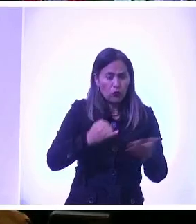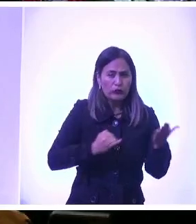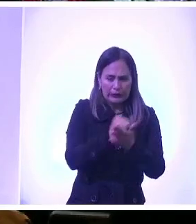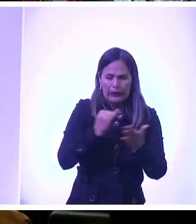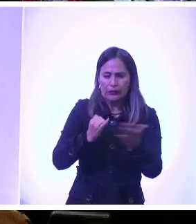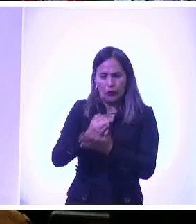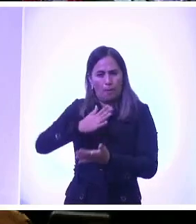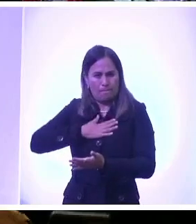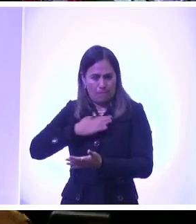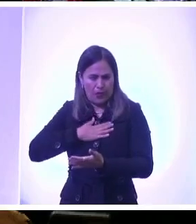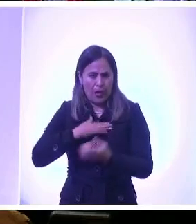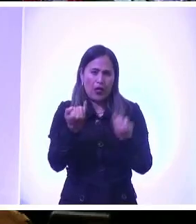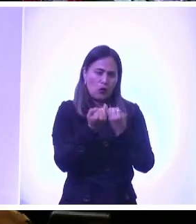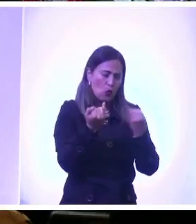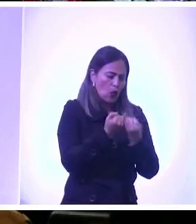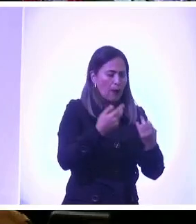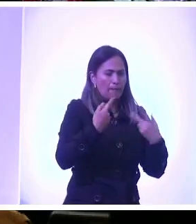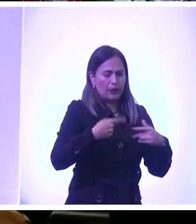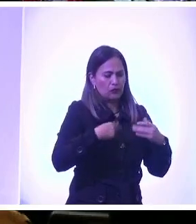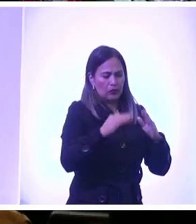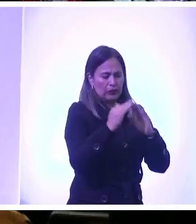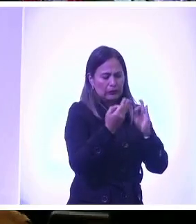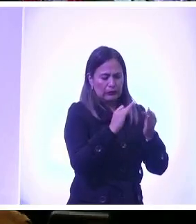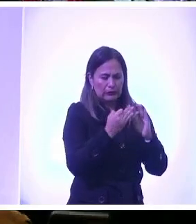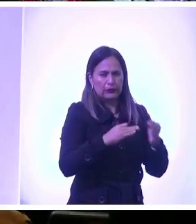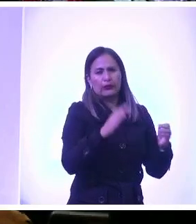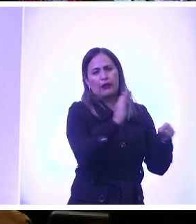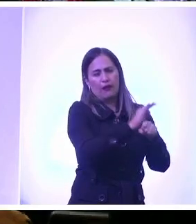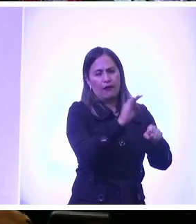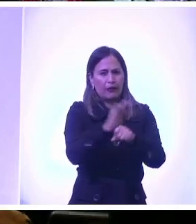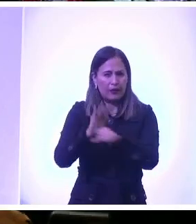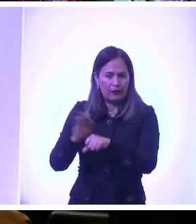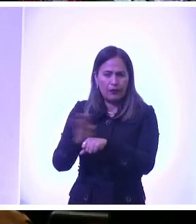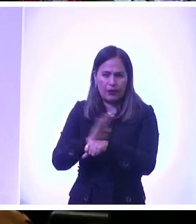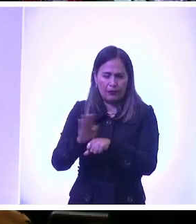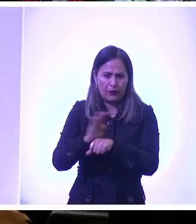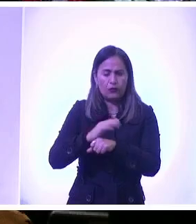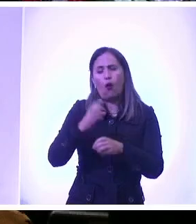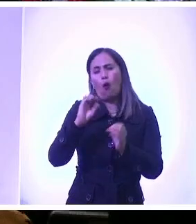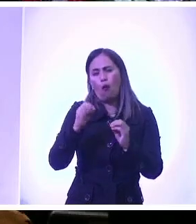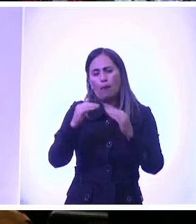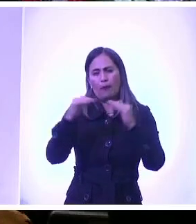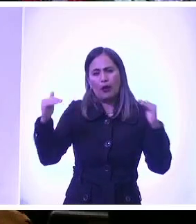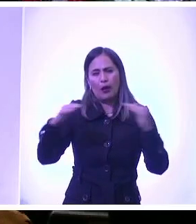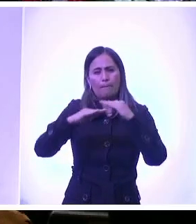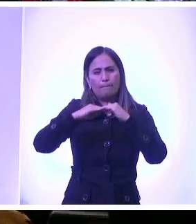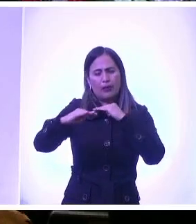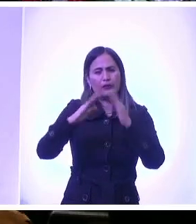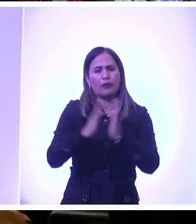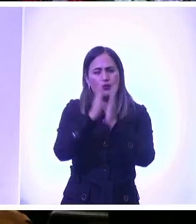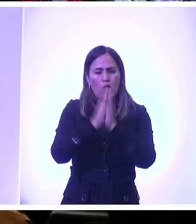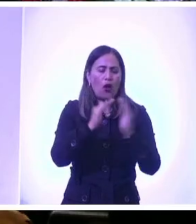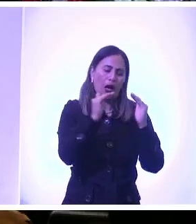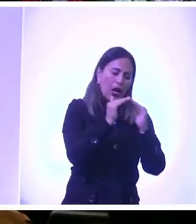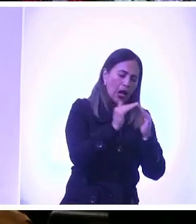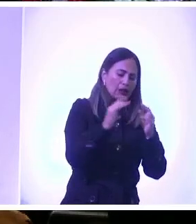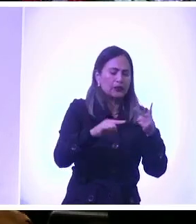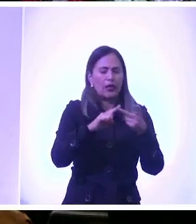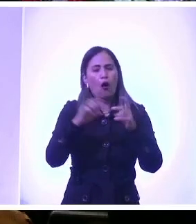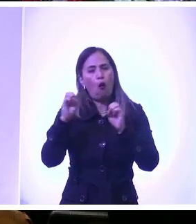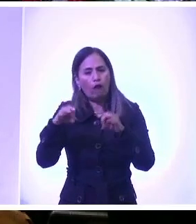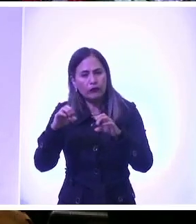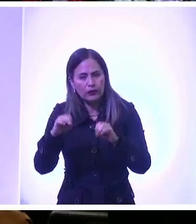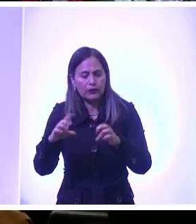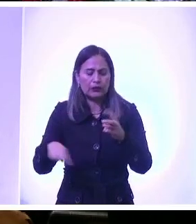vidas y por las vidas de las personas que nos rodean la democracia empieza nuestra casa la democracia empieza en nuestra oficina la democracia empieza nuestra